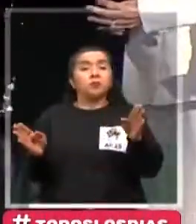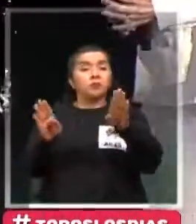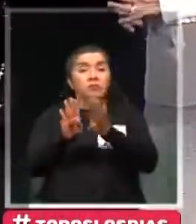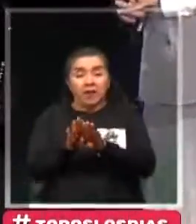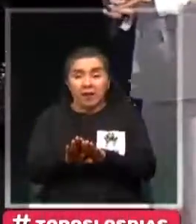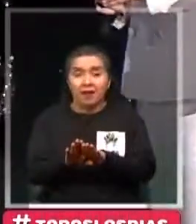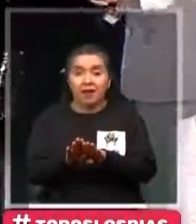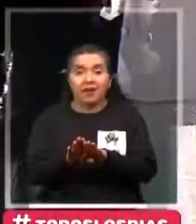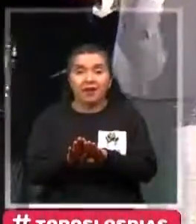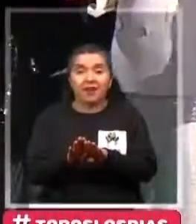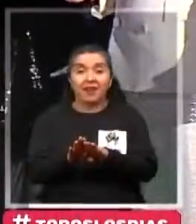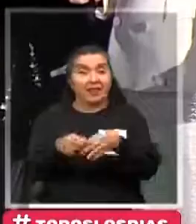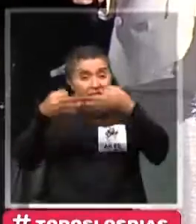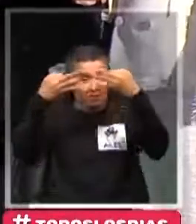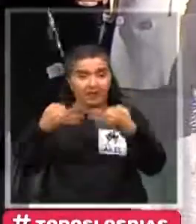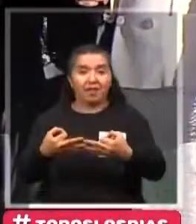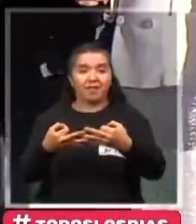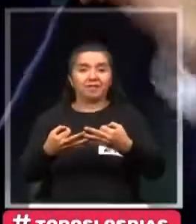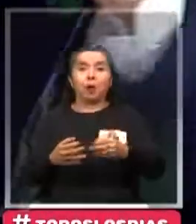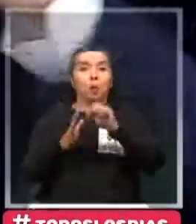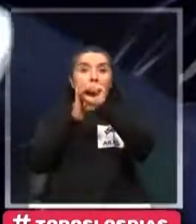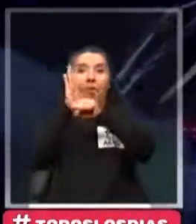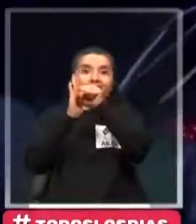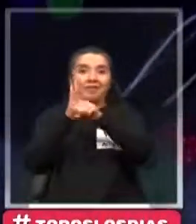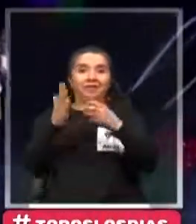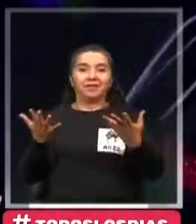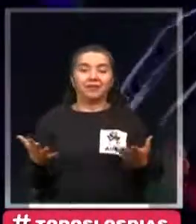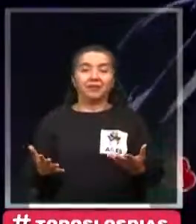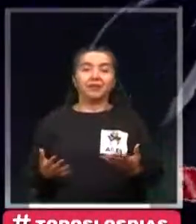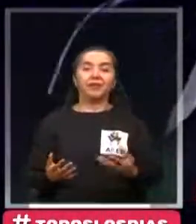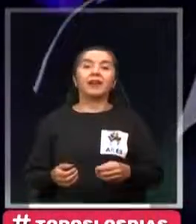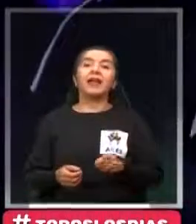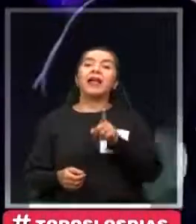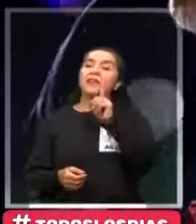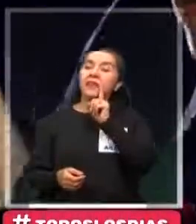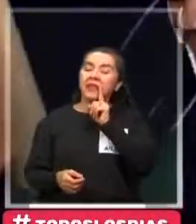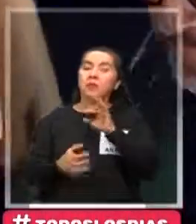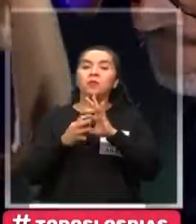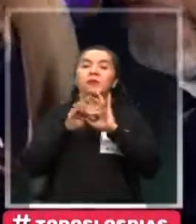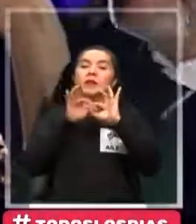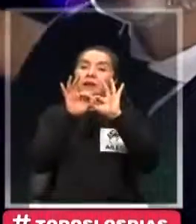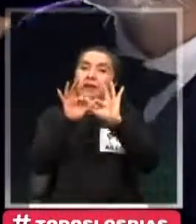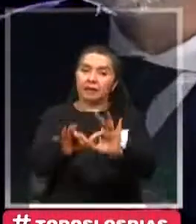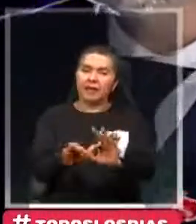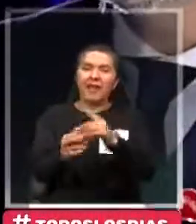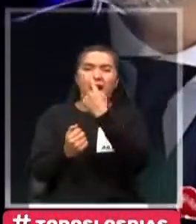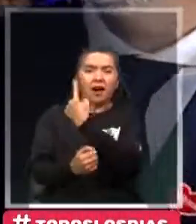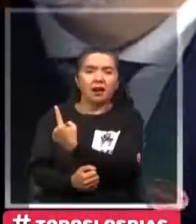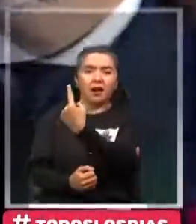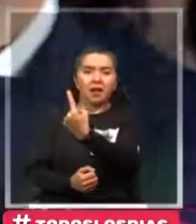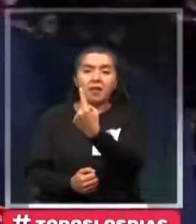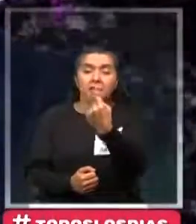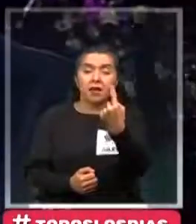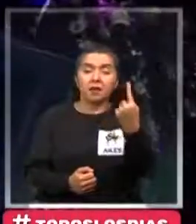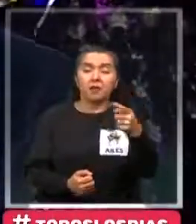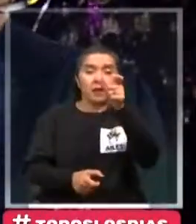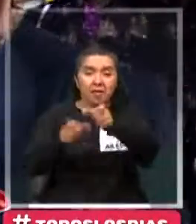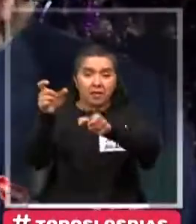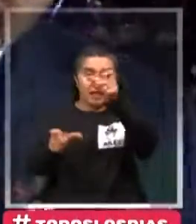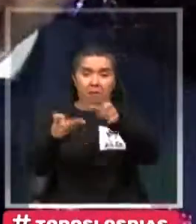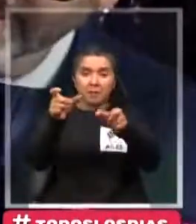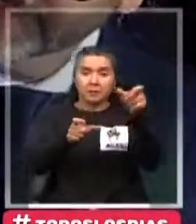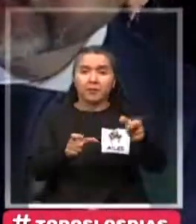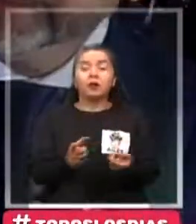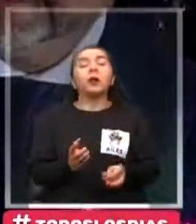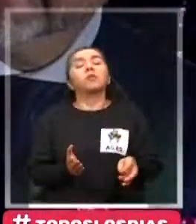creo, realmente de película. Martín, tenemos que agradecerle a cada una de las personas que